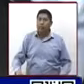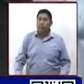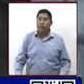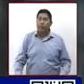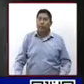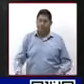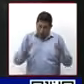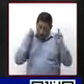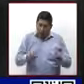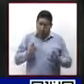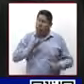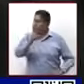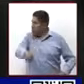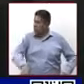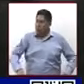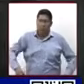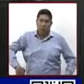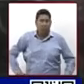Tiene que ser así.